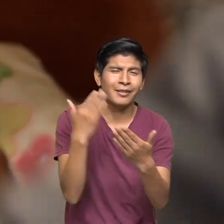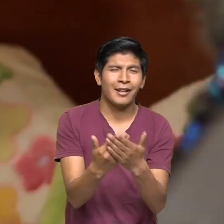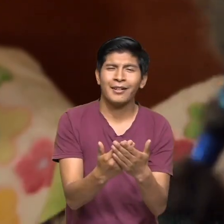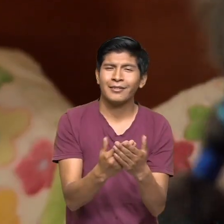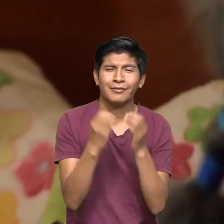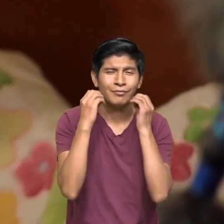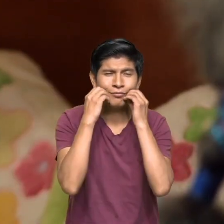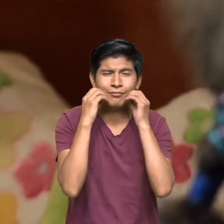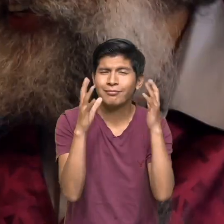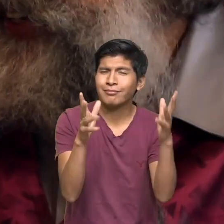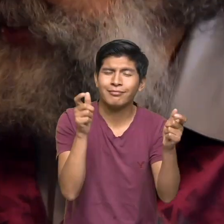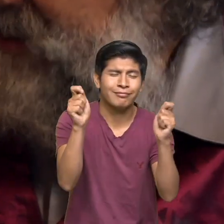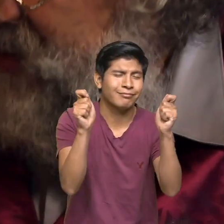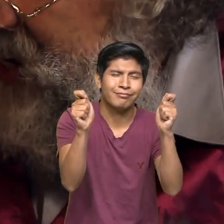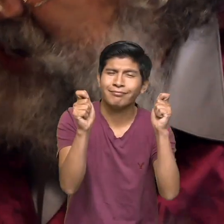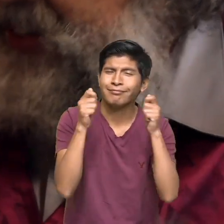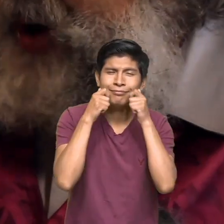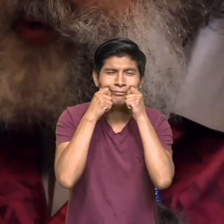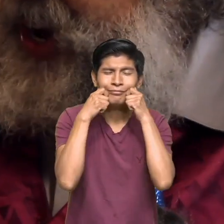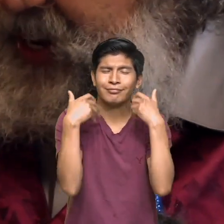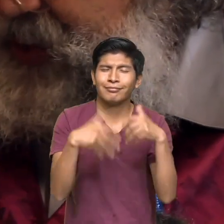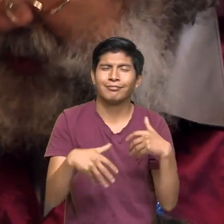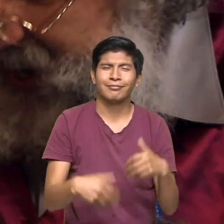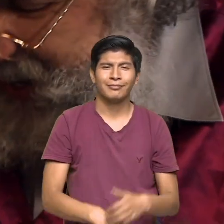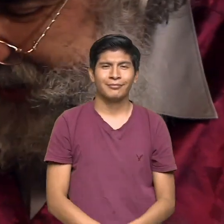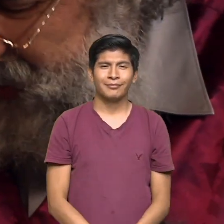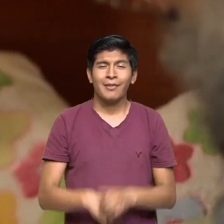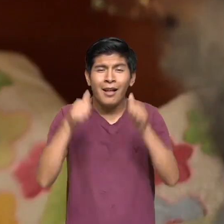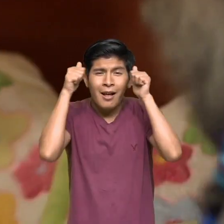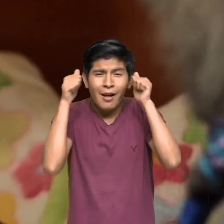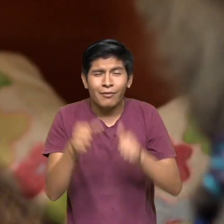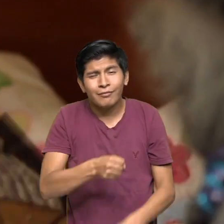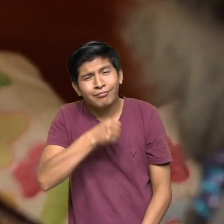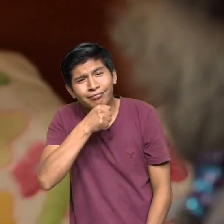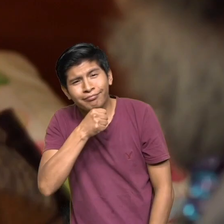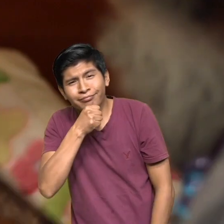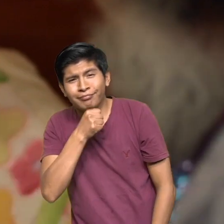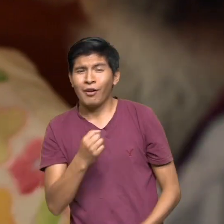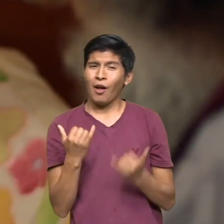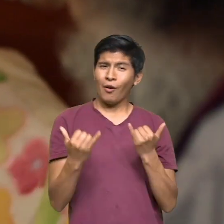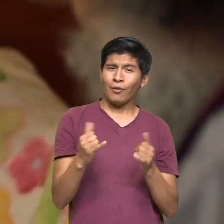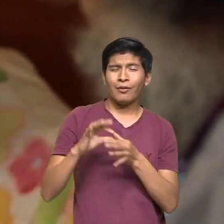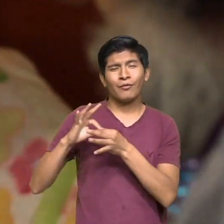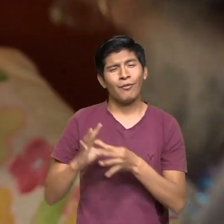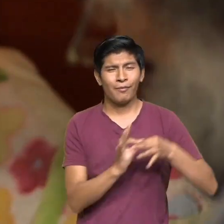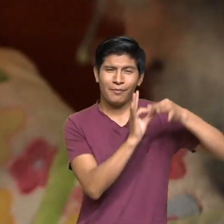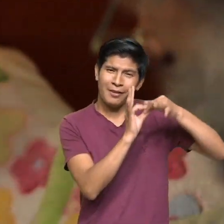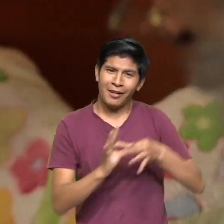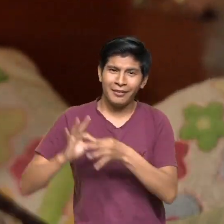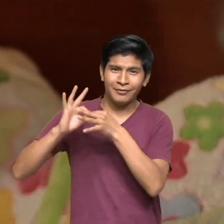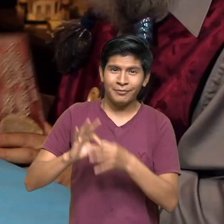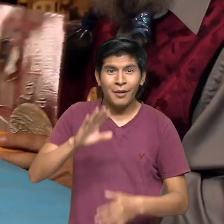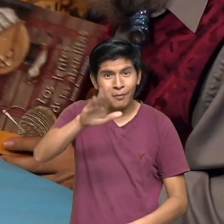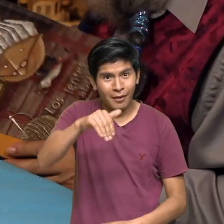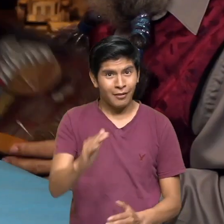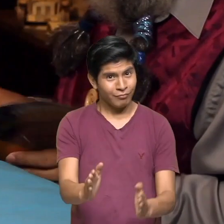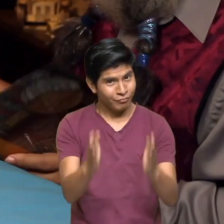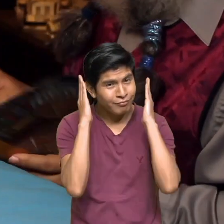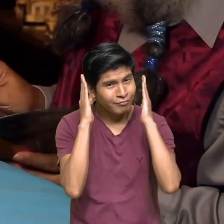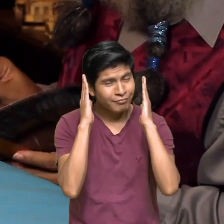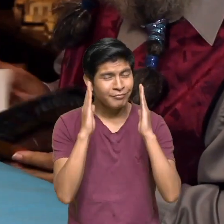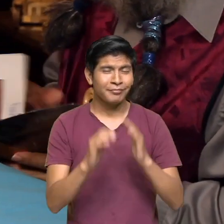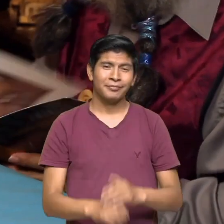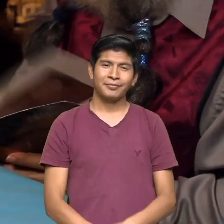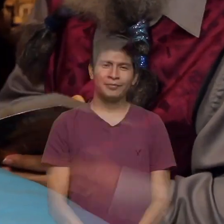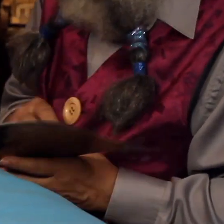Gracias, cariño. Y este abuelito viejito te va ahora a leer este cuento. Escúchalo.